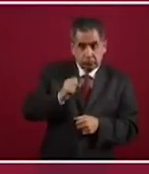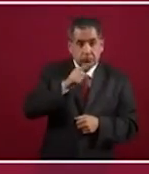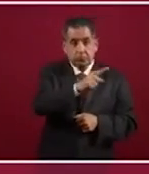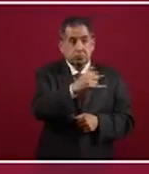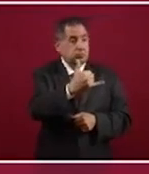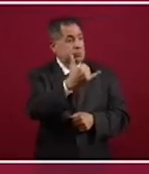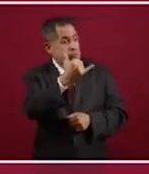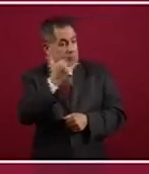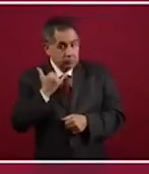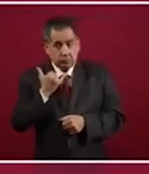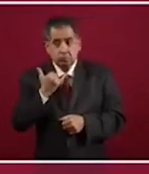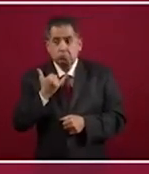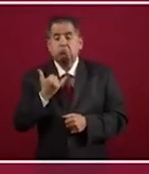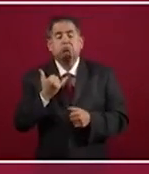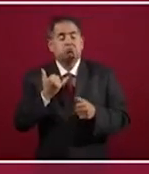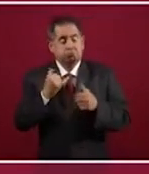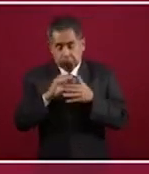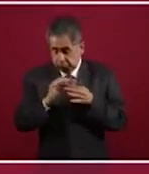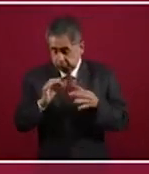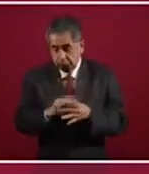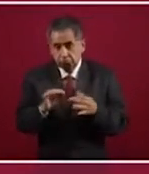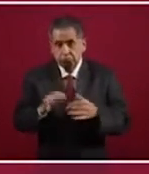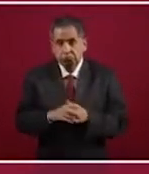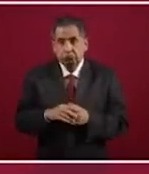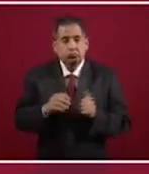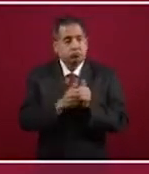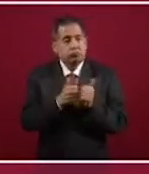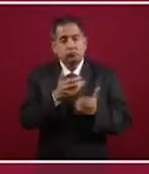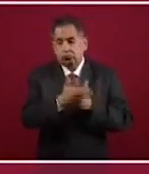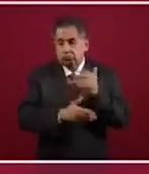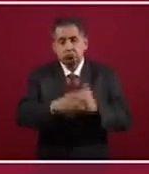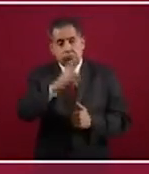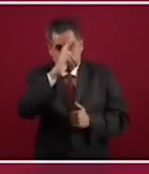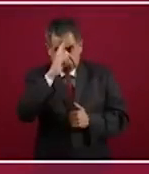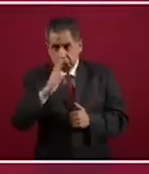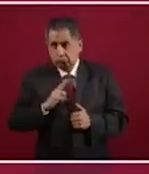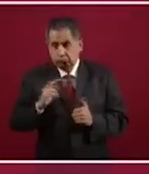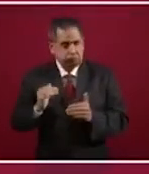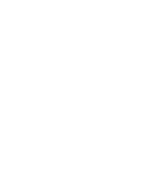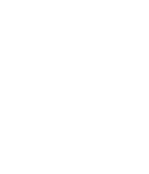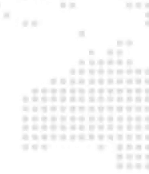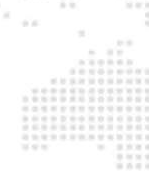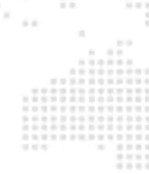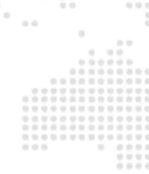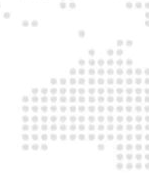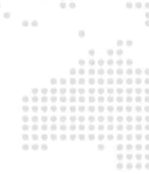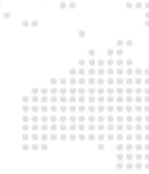teléfono, muy respetuoso de nuestra soberanía,